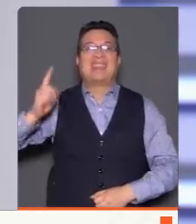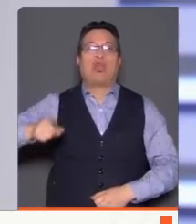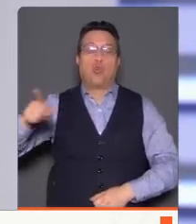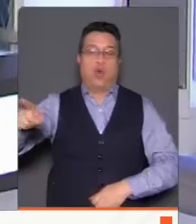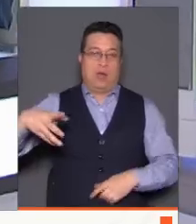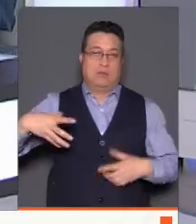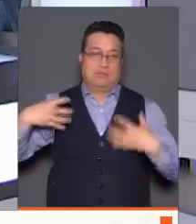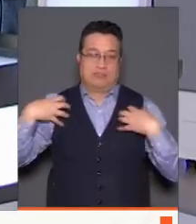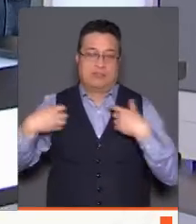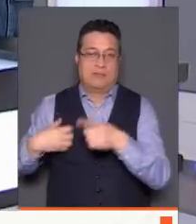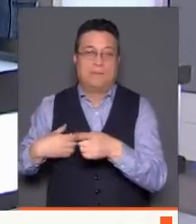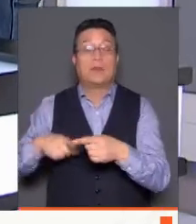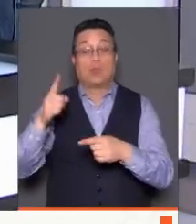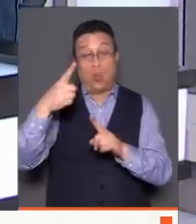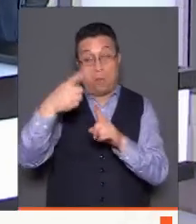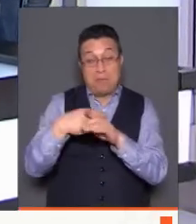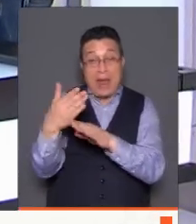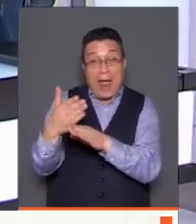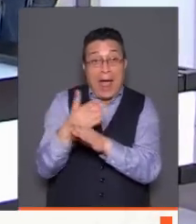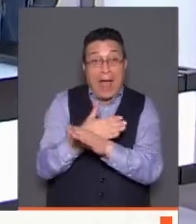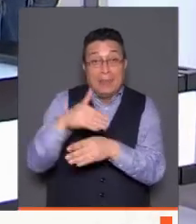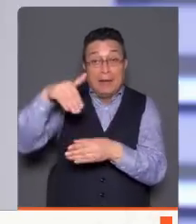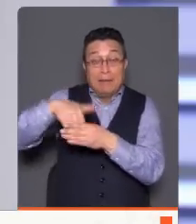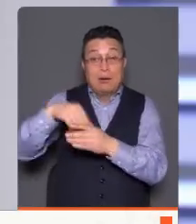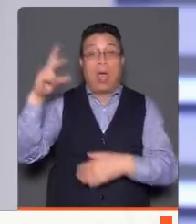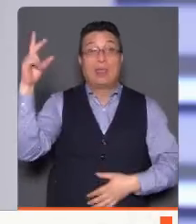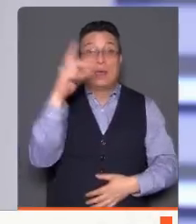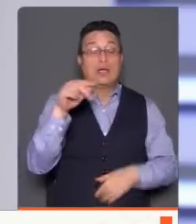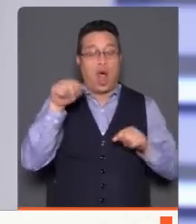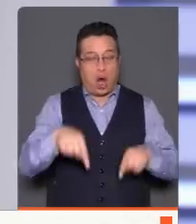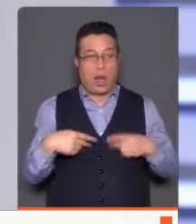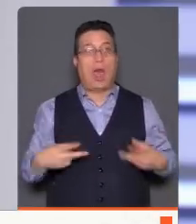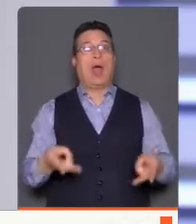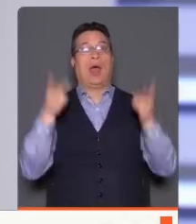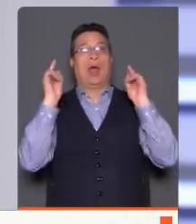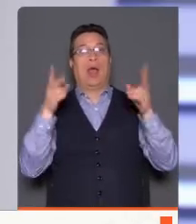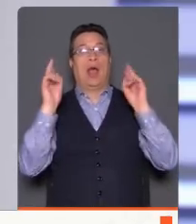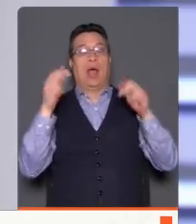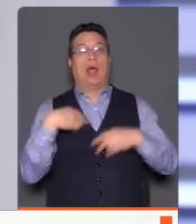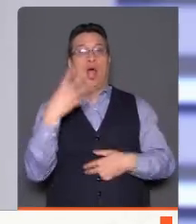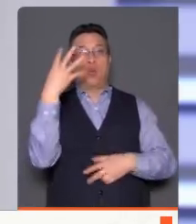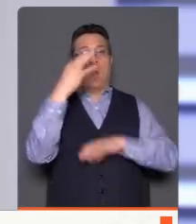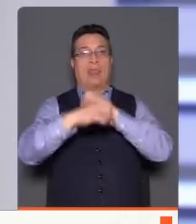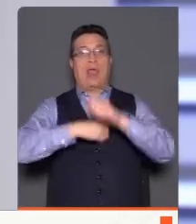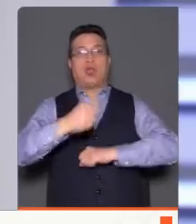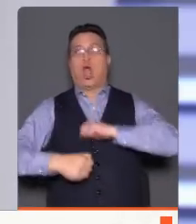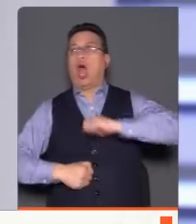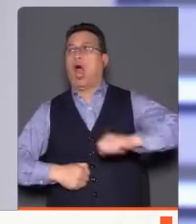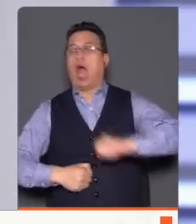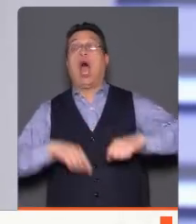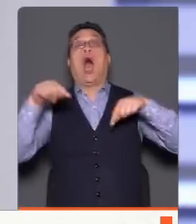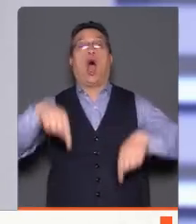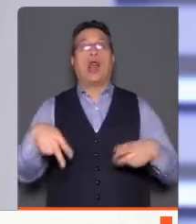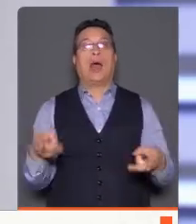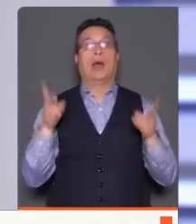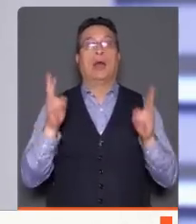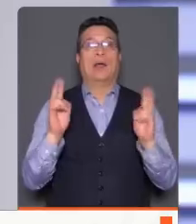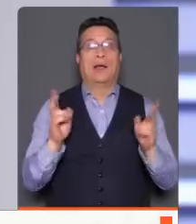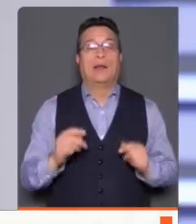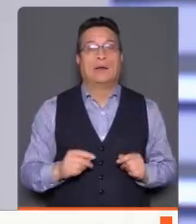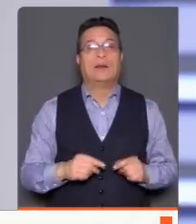un mes antes del plebiscito la derecha se haya allanado a lo que no quiso hacer durante 40 años. Sin embargo, esto